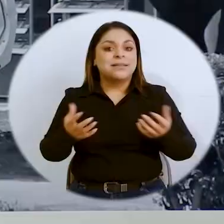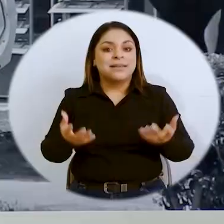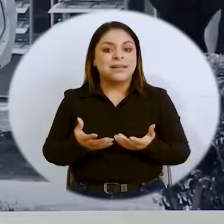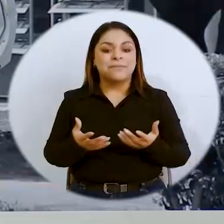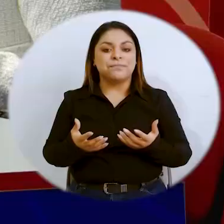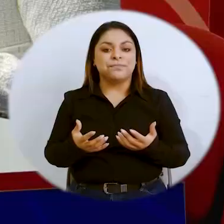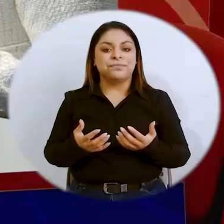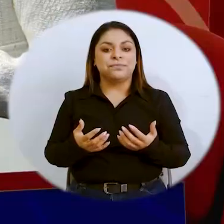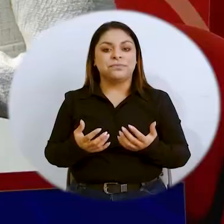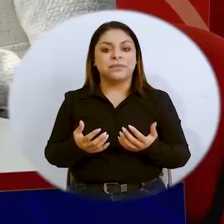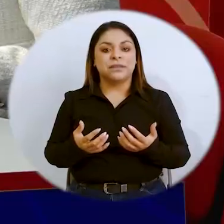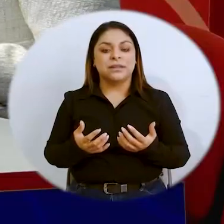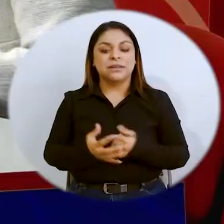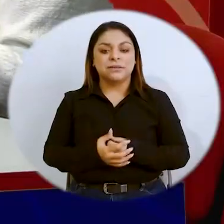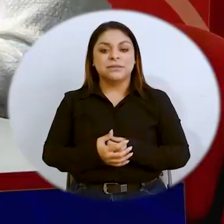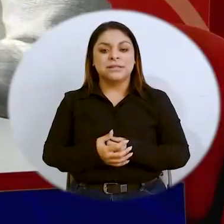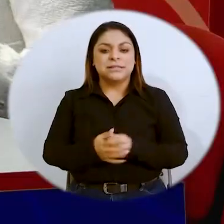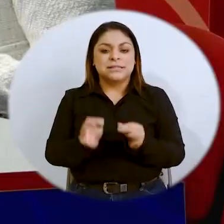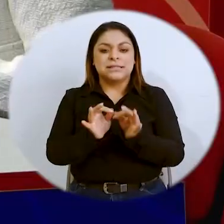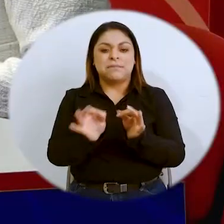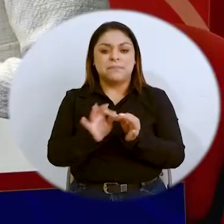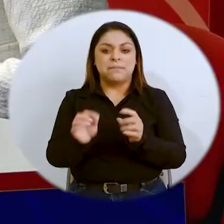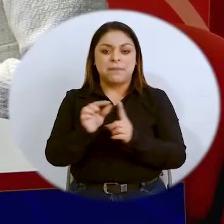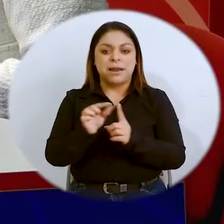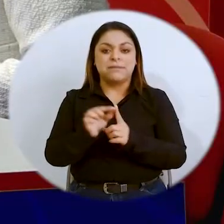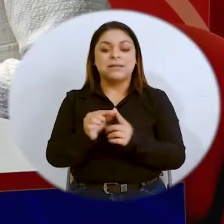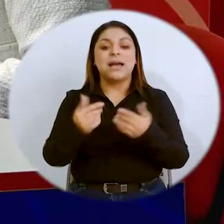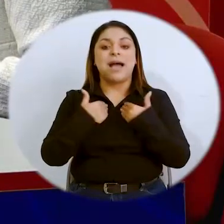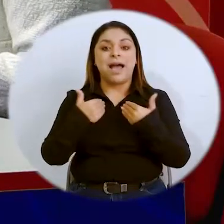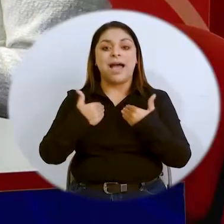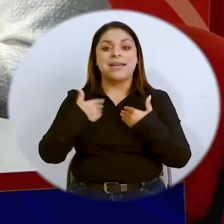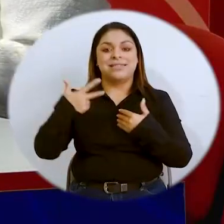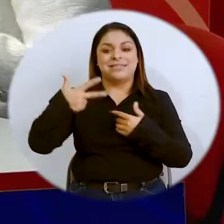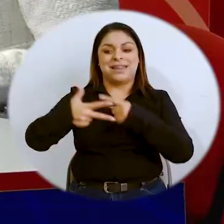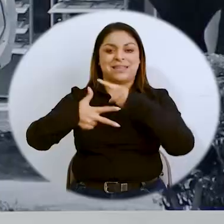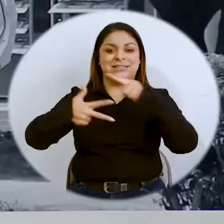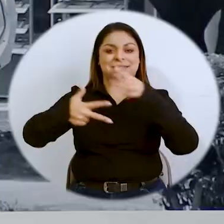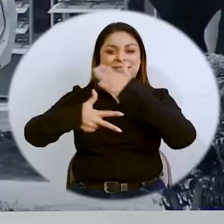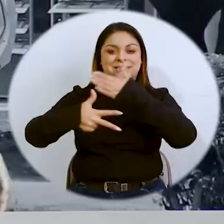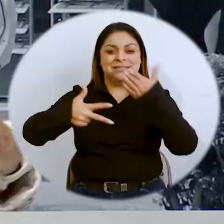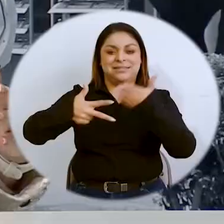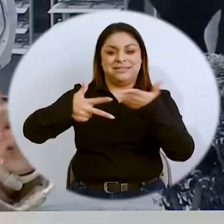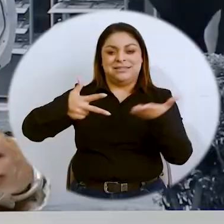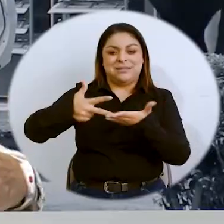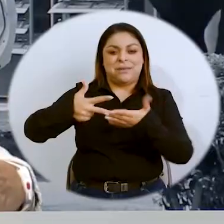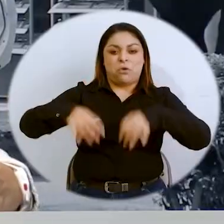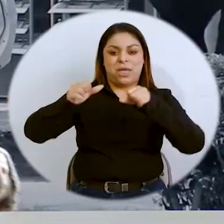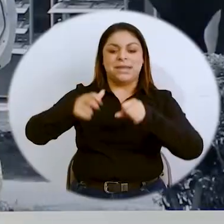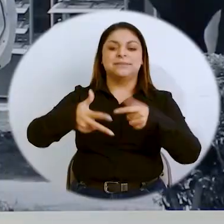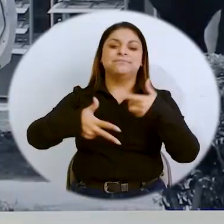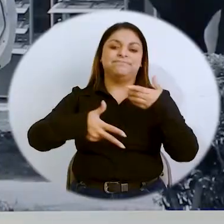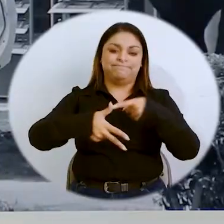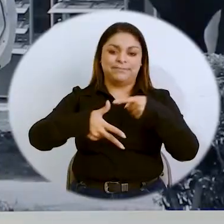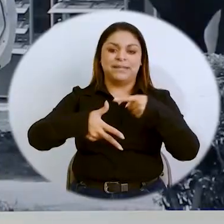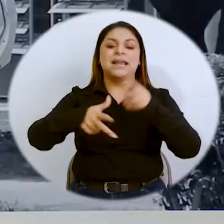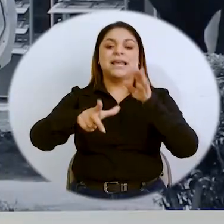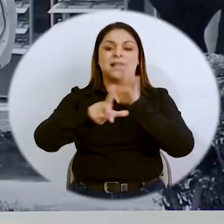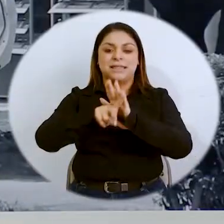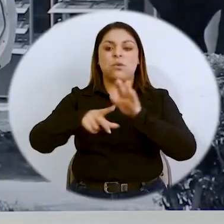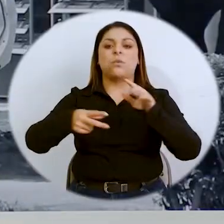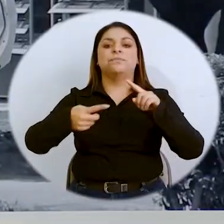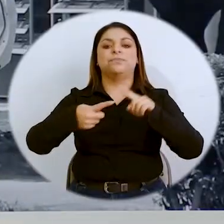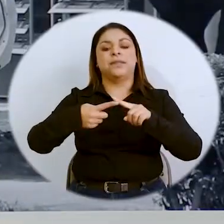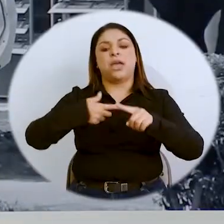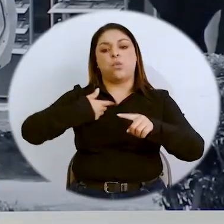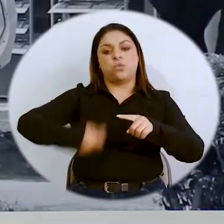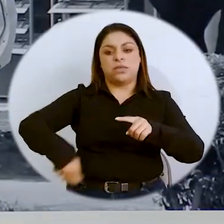sistema donde ninguno de los tres, para decirlo así en palabras más sencillas, hay tres grandes poderes: ejecutivo, legislativo y